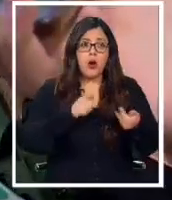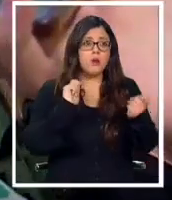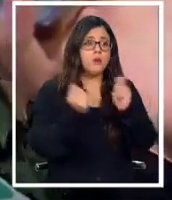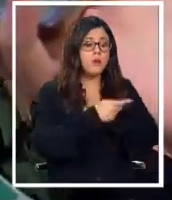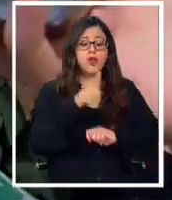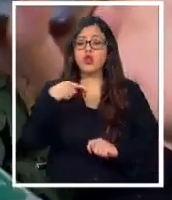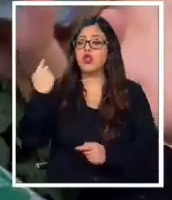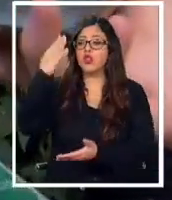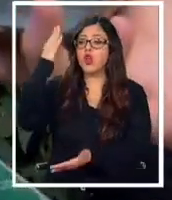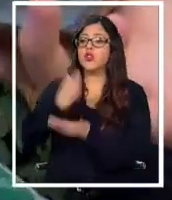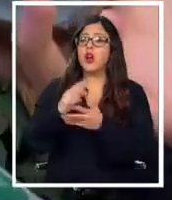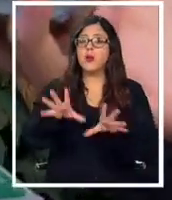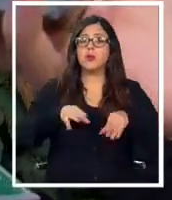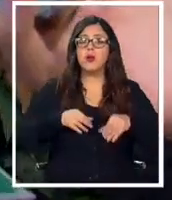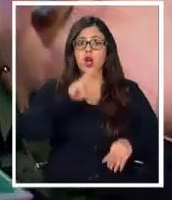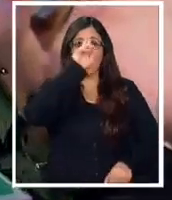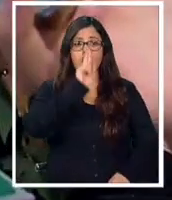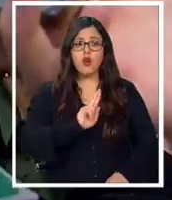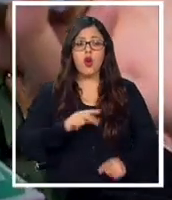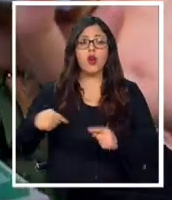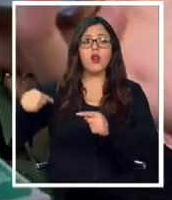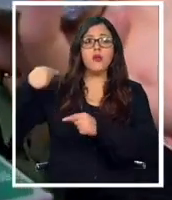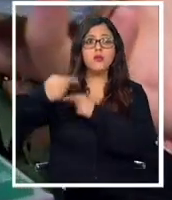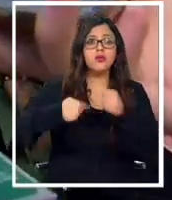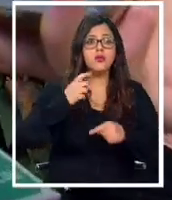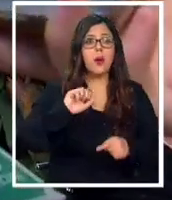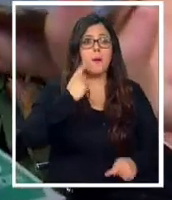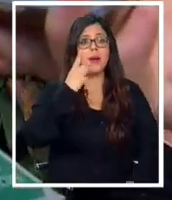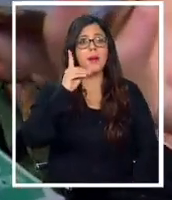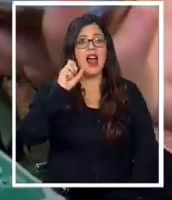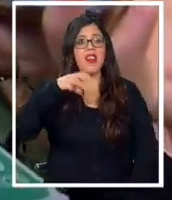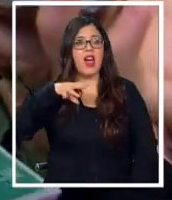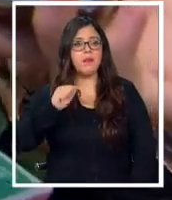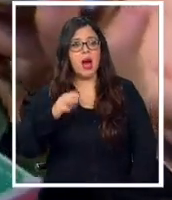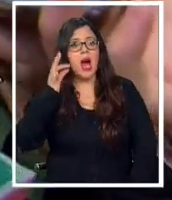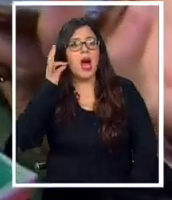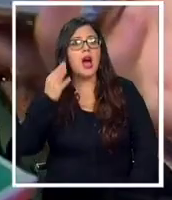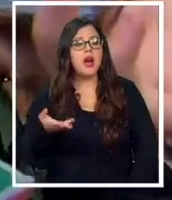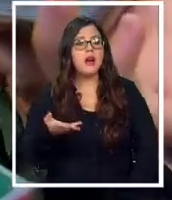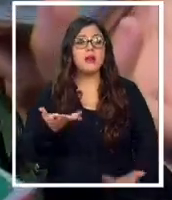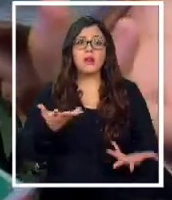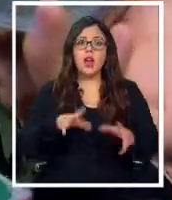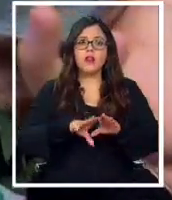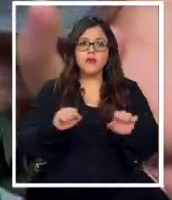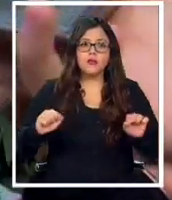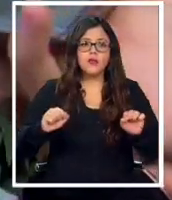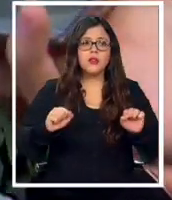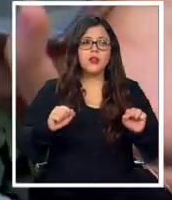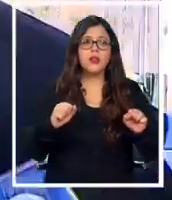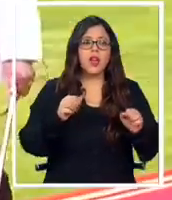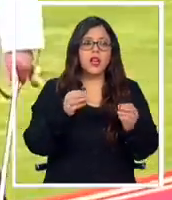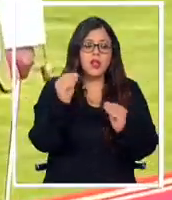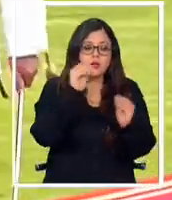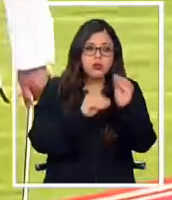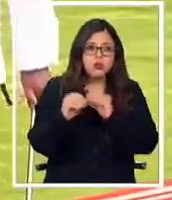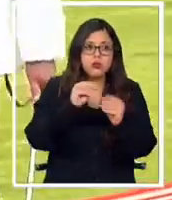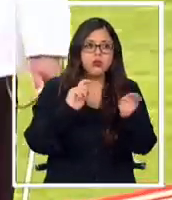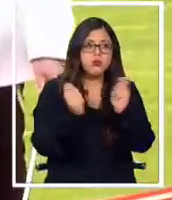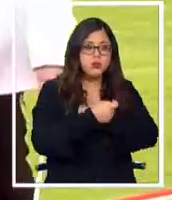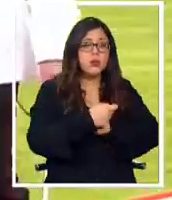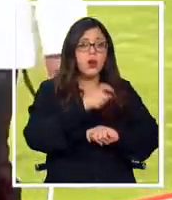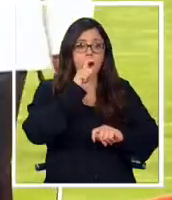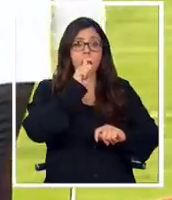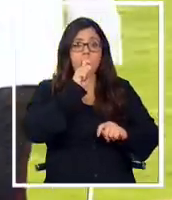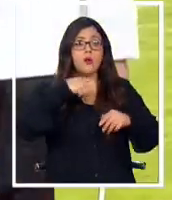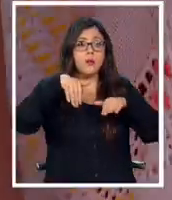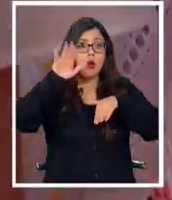decidió asumir el rol tradicionalmente llamado primera dama con el compromiso de reformular la promesa cumplida a